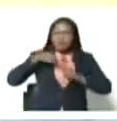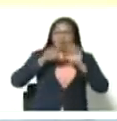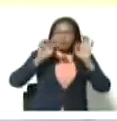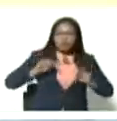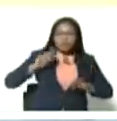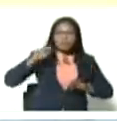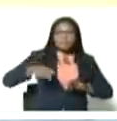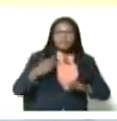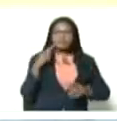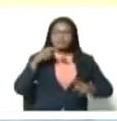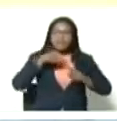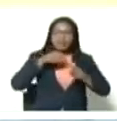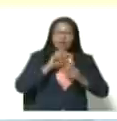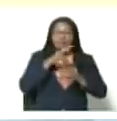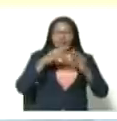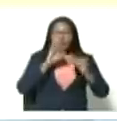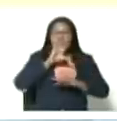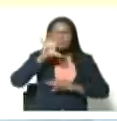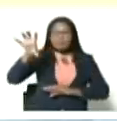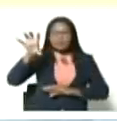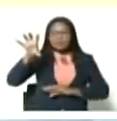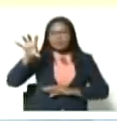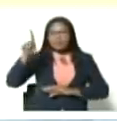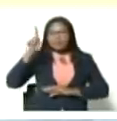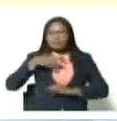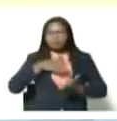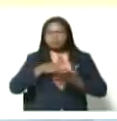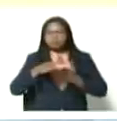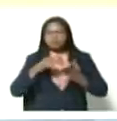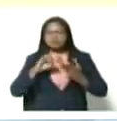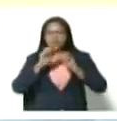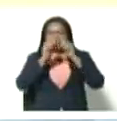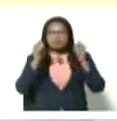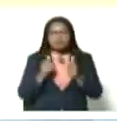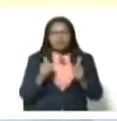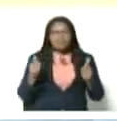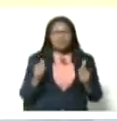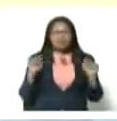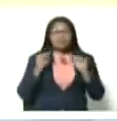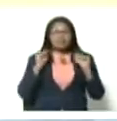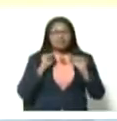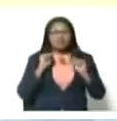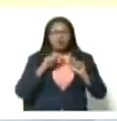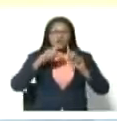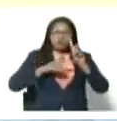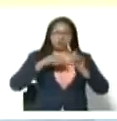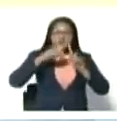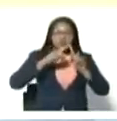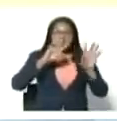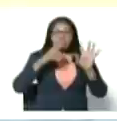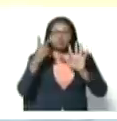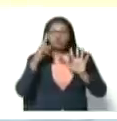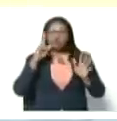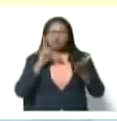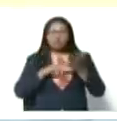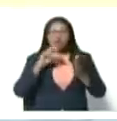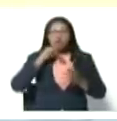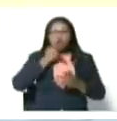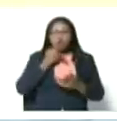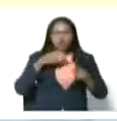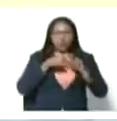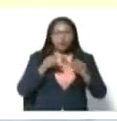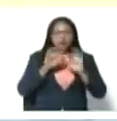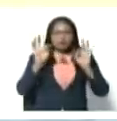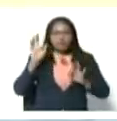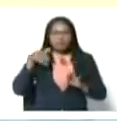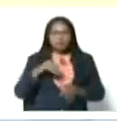para llegar a todo el país debíamos garantizar un sistema de frío debidamente certificado por las autoridades rusas en la